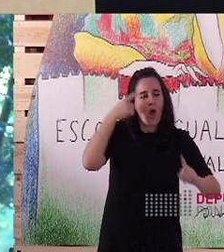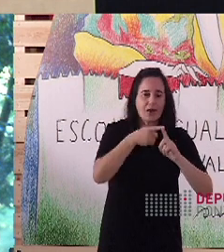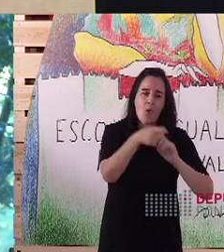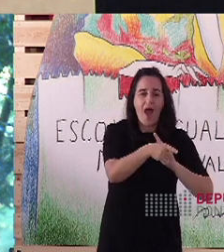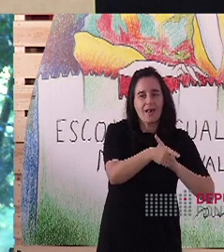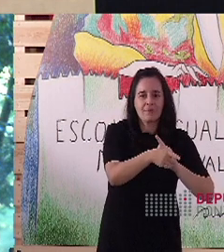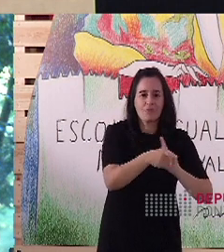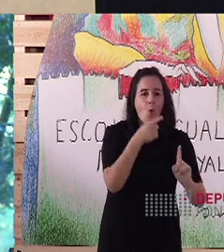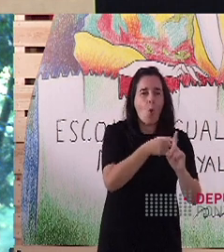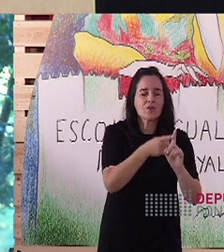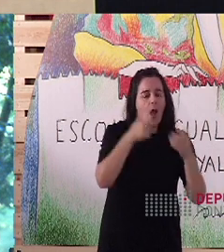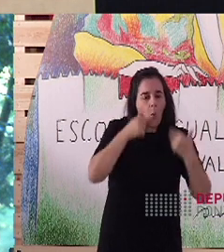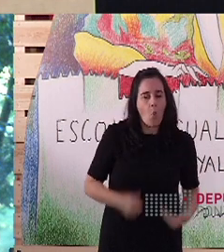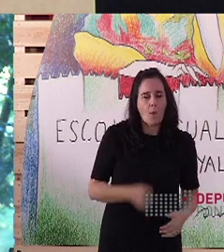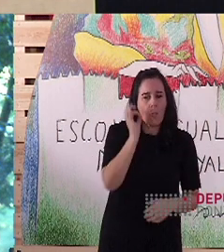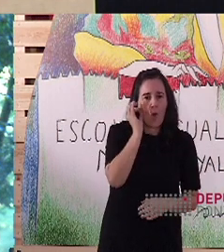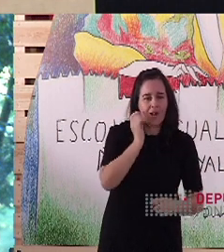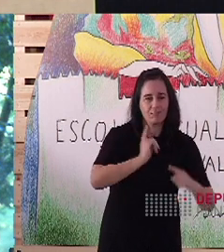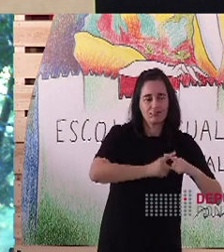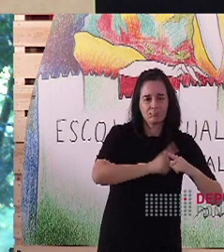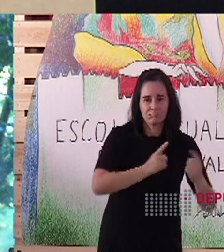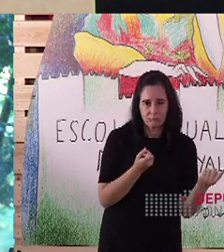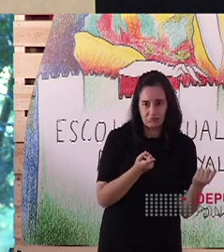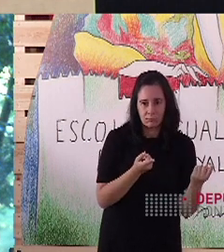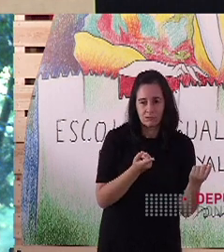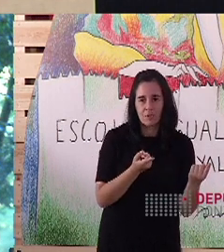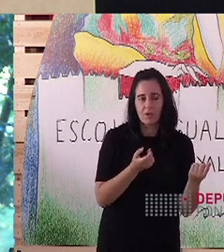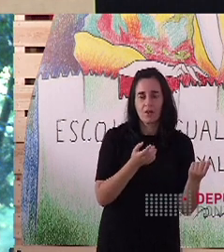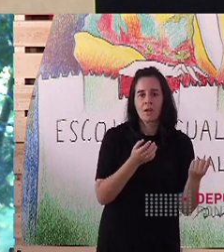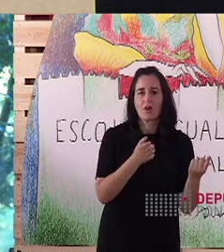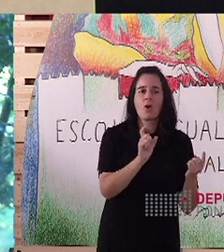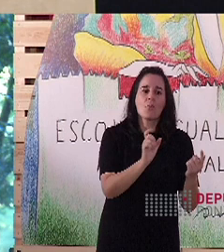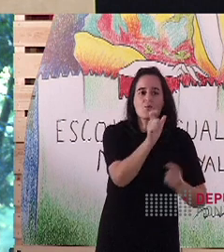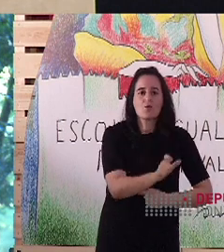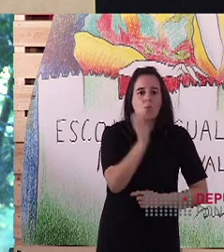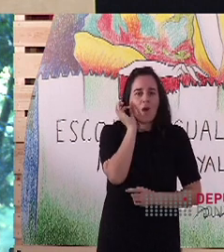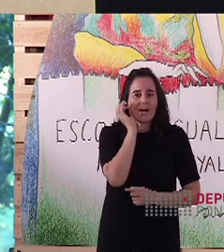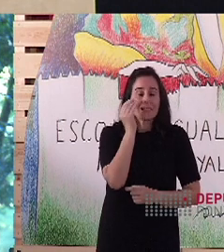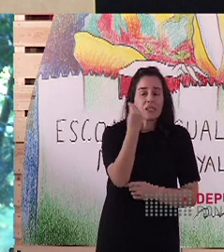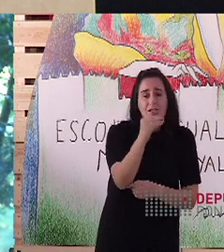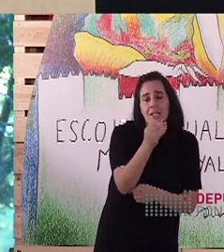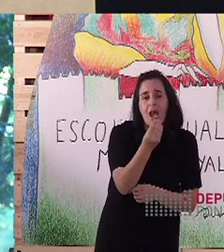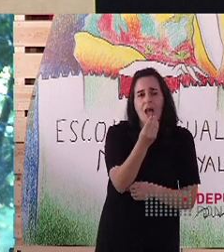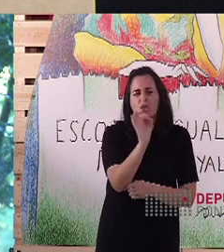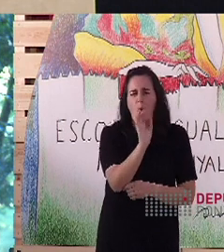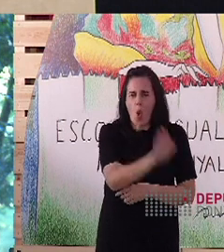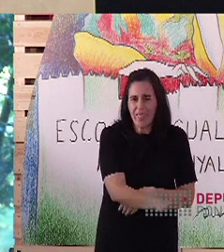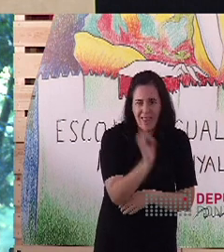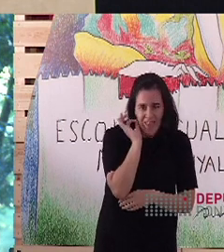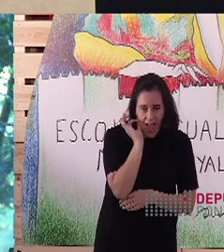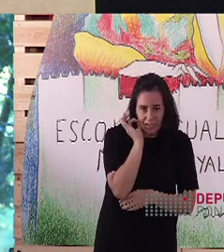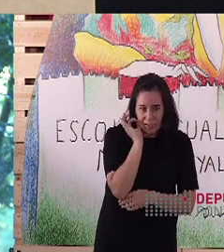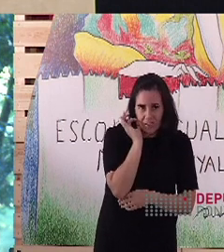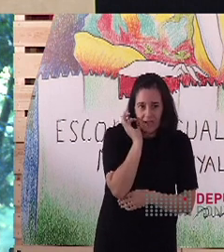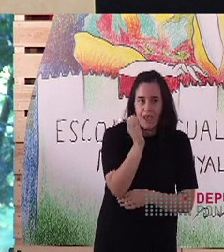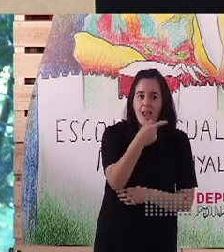sexualmente a los cuerpos y a la sexualidad de aquellas chicas y de aquellas niñas que